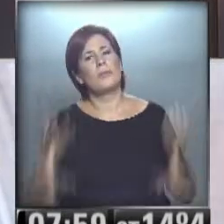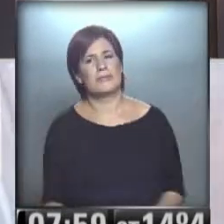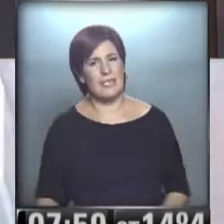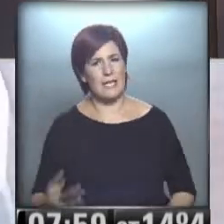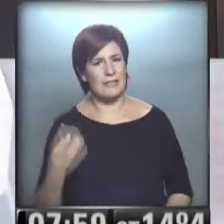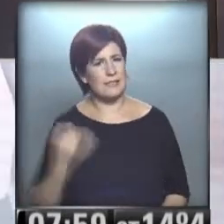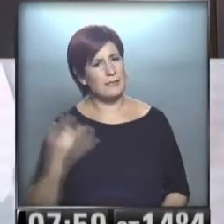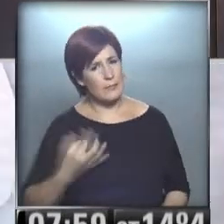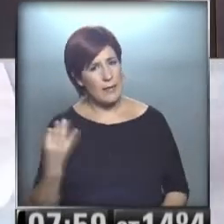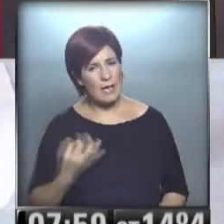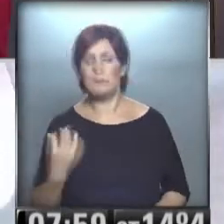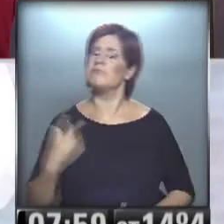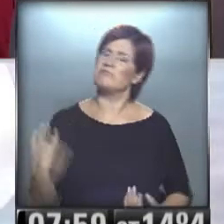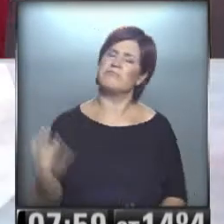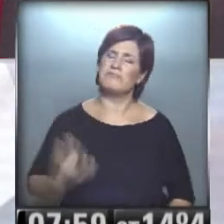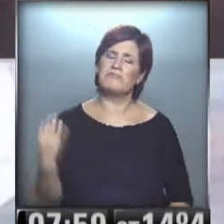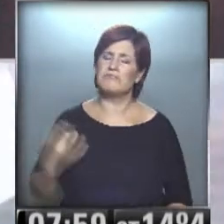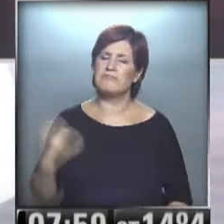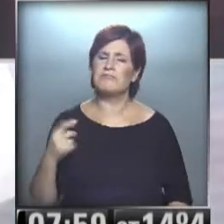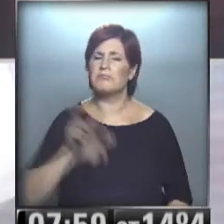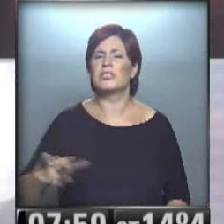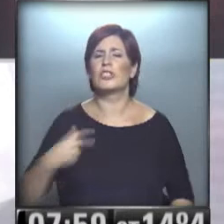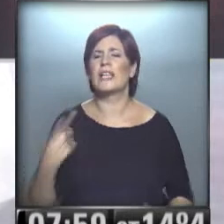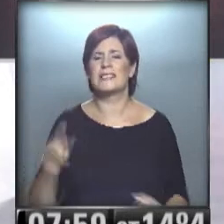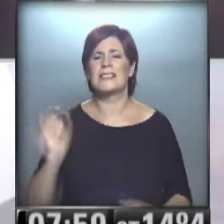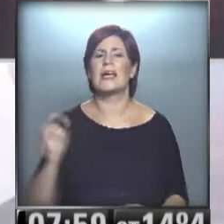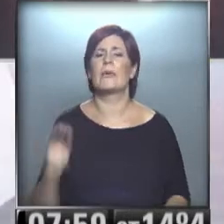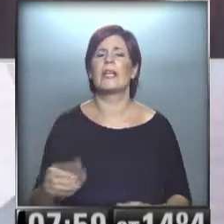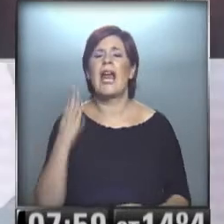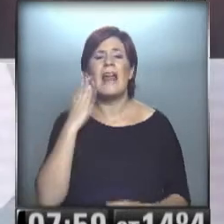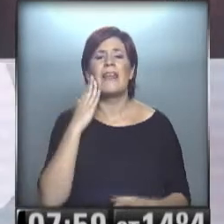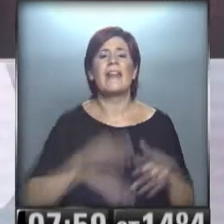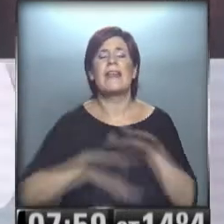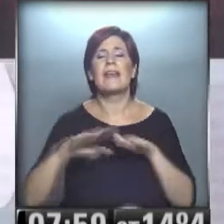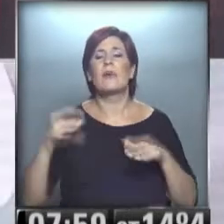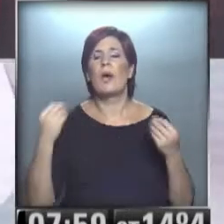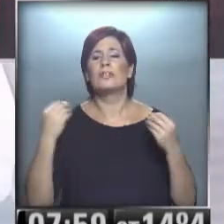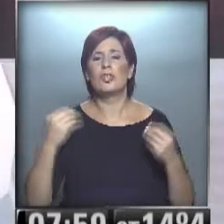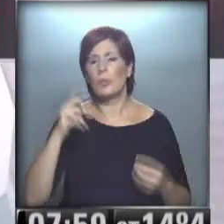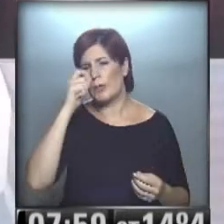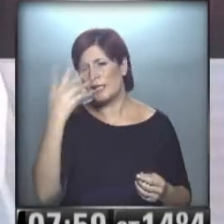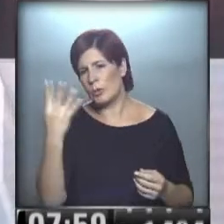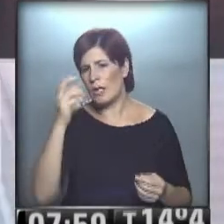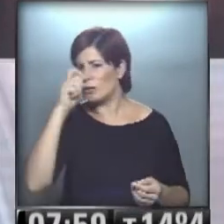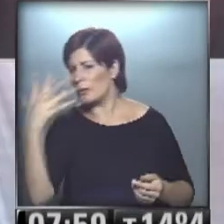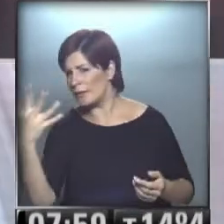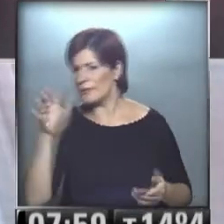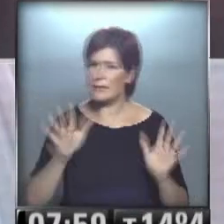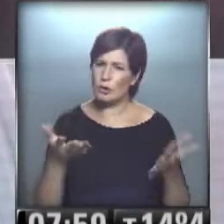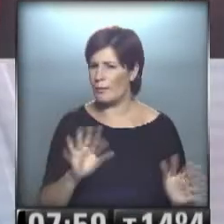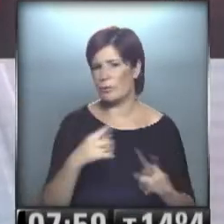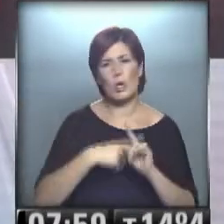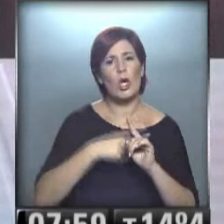Hola, Ale, ¿qué tal? ¿Bien? Muy bien. Lo primero que tiene que saber la gente a la tarde, ¿cuántos graditos vamos a tener? Entre 24 y 25 en la ciudad de Buenos